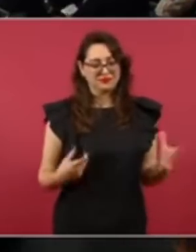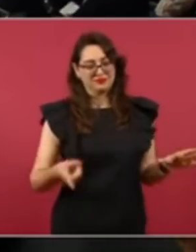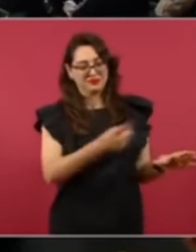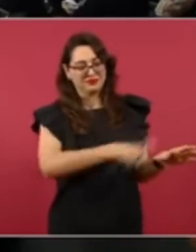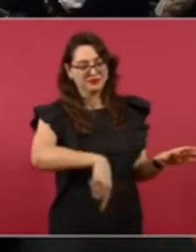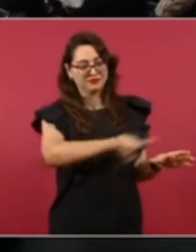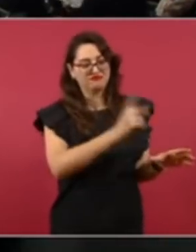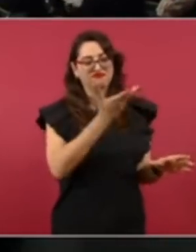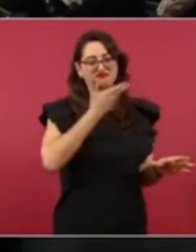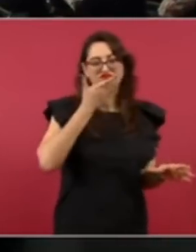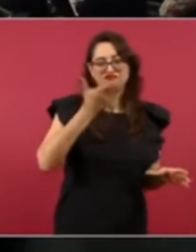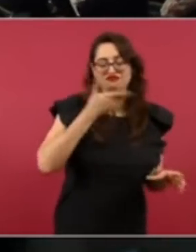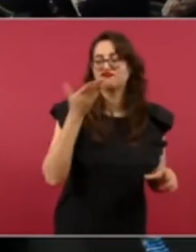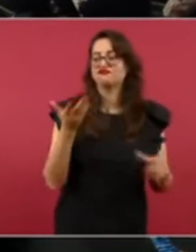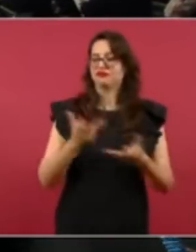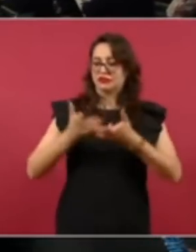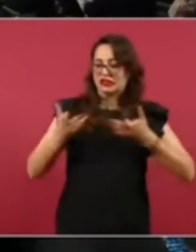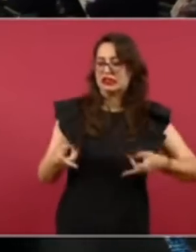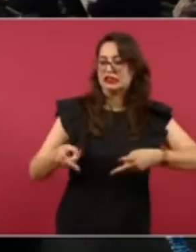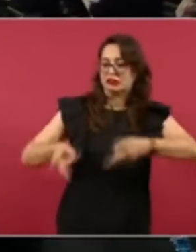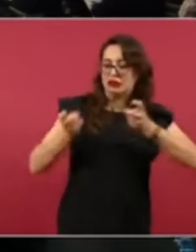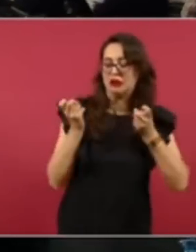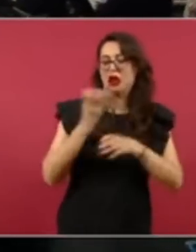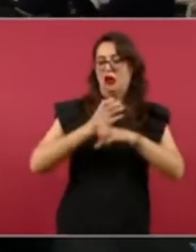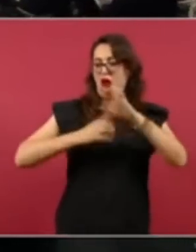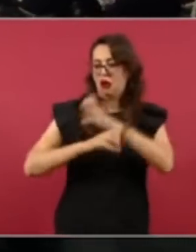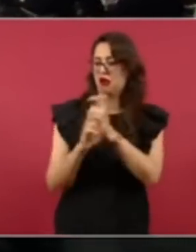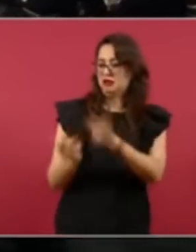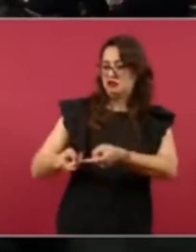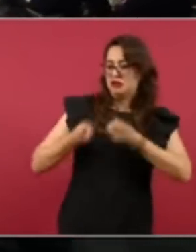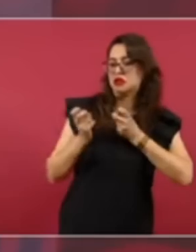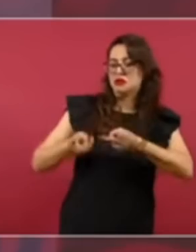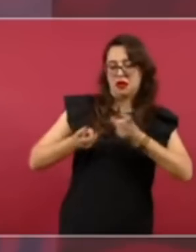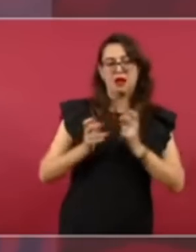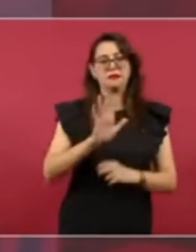del Istmo, de Matías Romero,